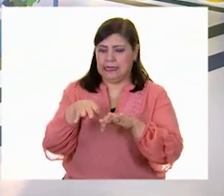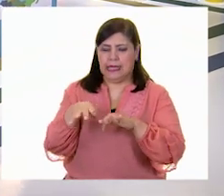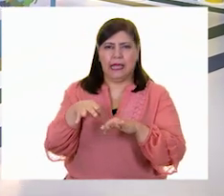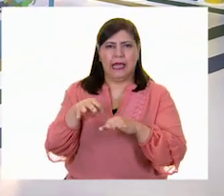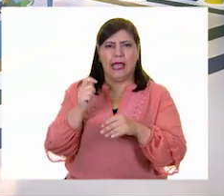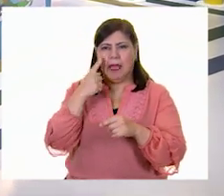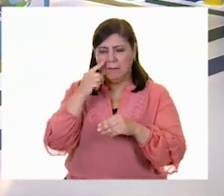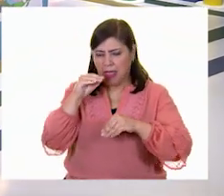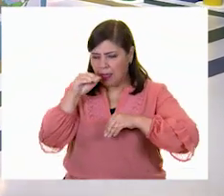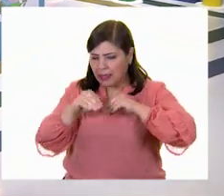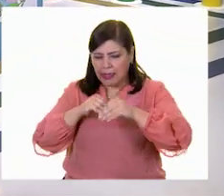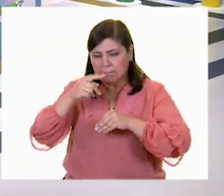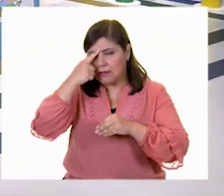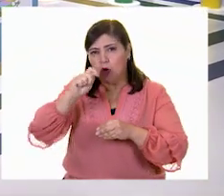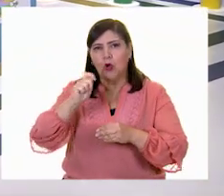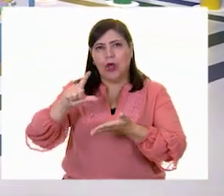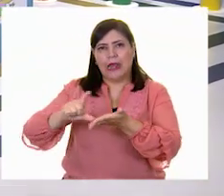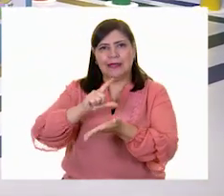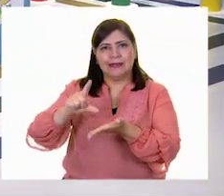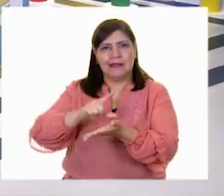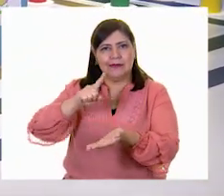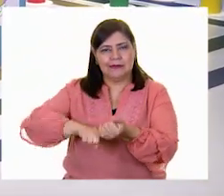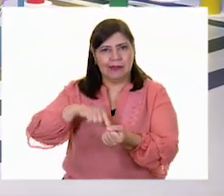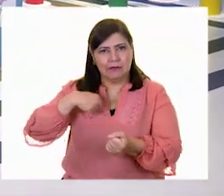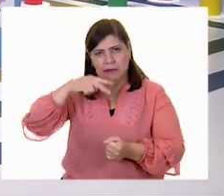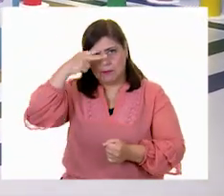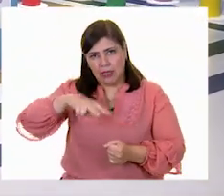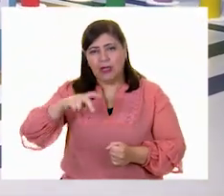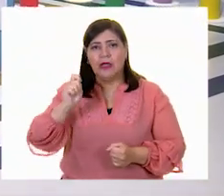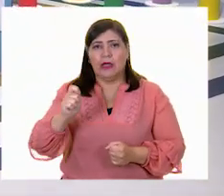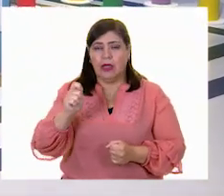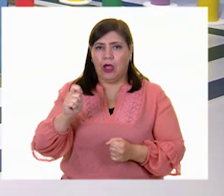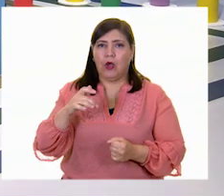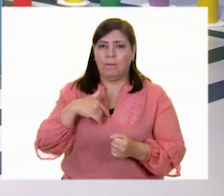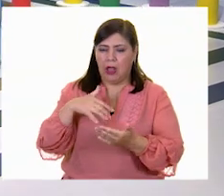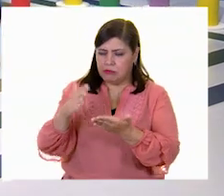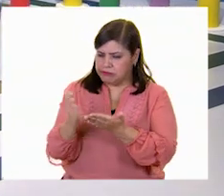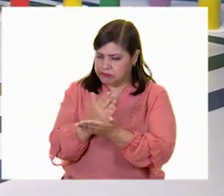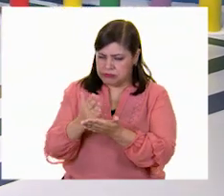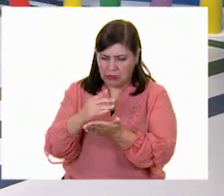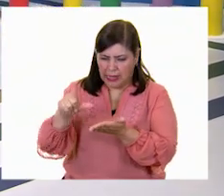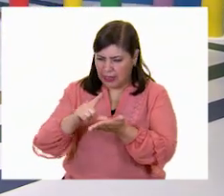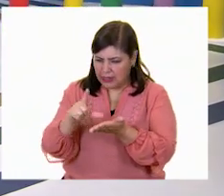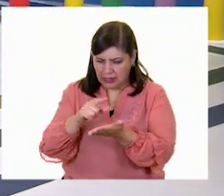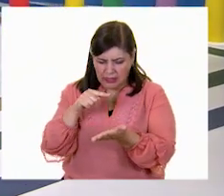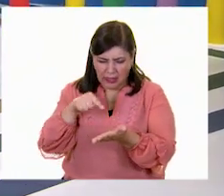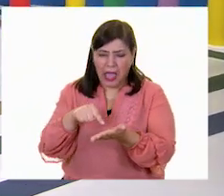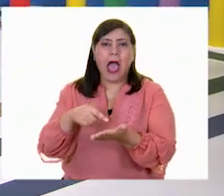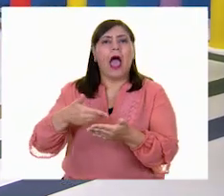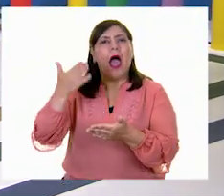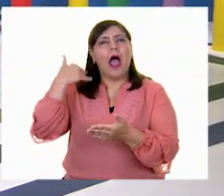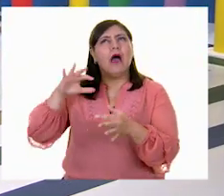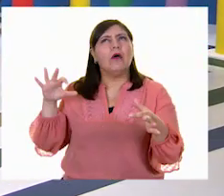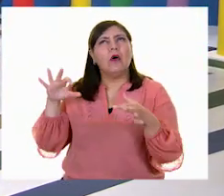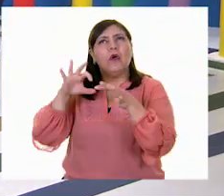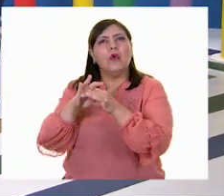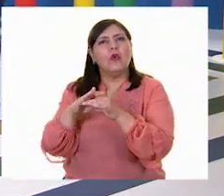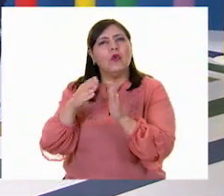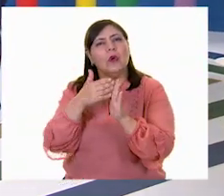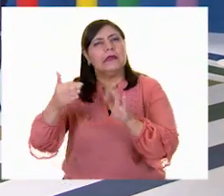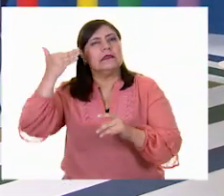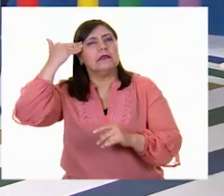de la literatura mexicana, una obra literaria suele hablar sobre el tiempo en que fue escrita y en este caso en